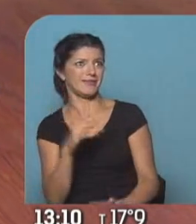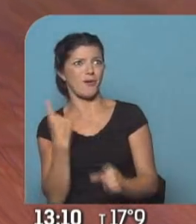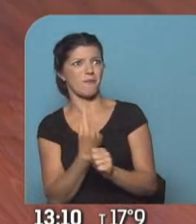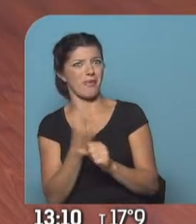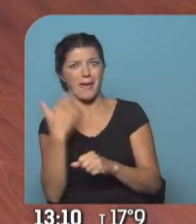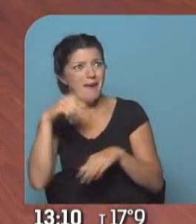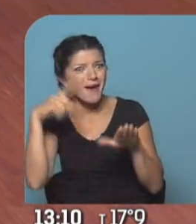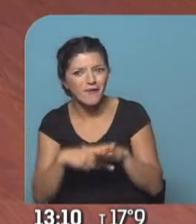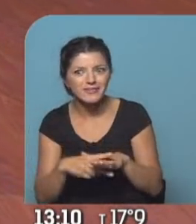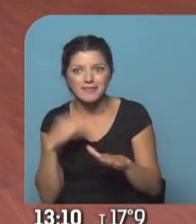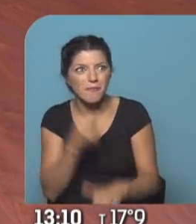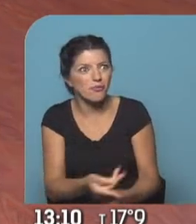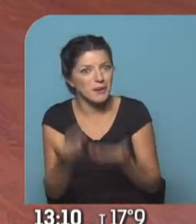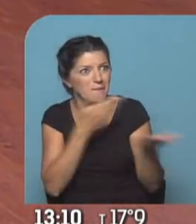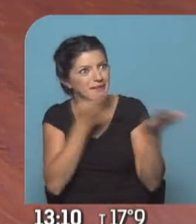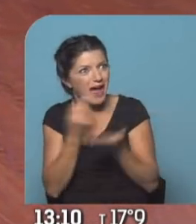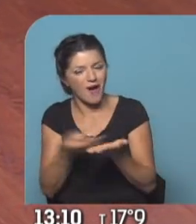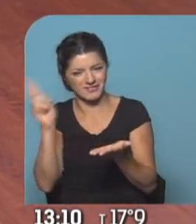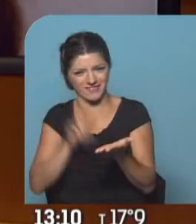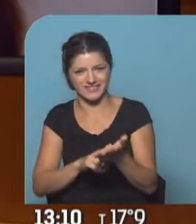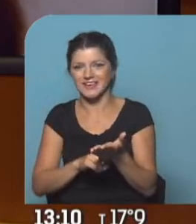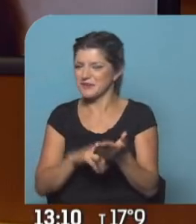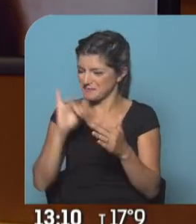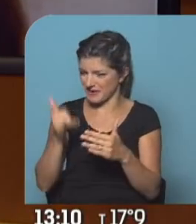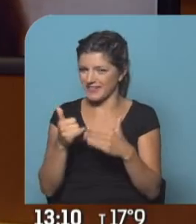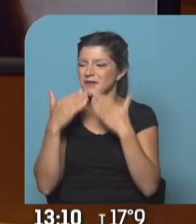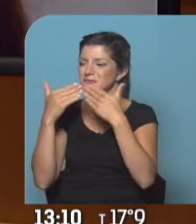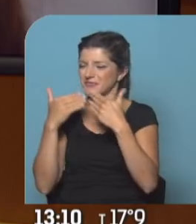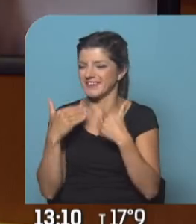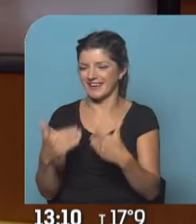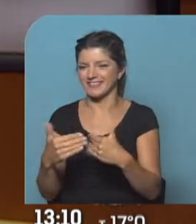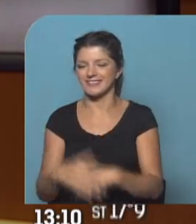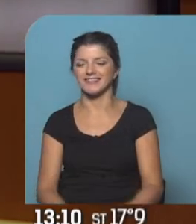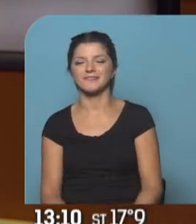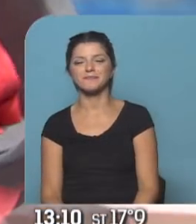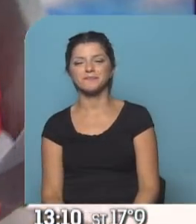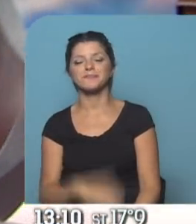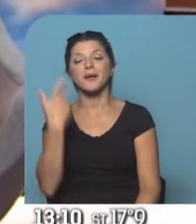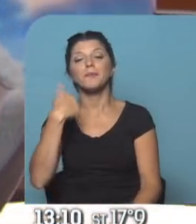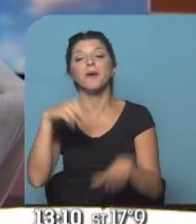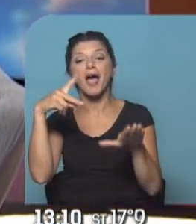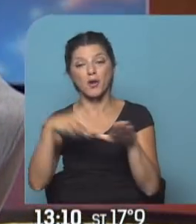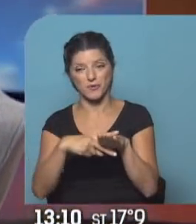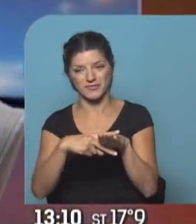pausa, vamos a tener que invitarte otra vez para hablar de ese tema. Muchas gracias por estar a ustedes, muchas acá gracias. con nosotros. Nos estamos yendo a un nuevo corte y ya volvemos.